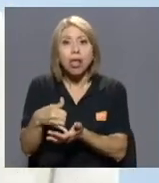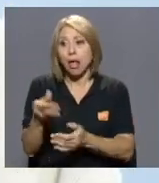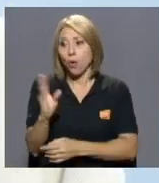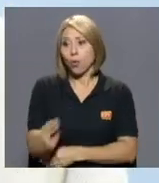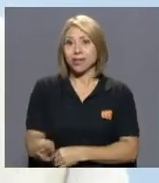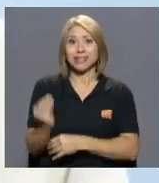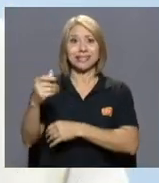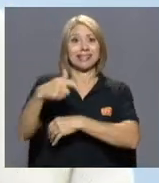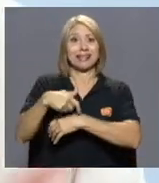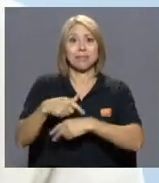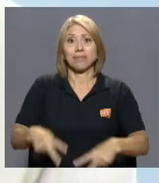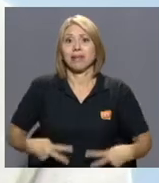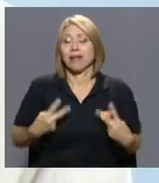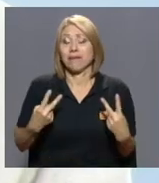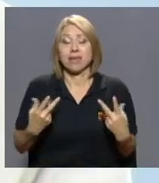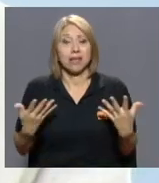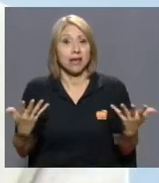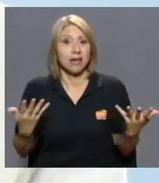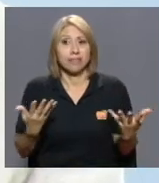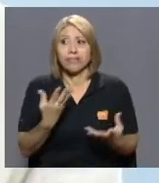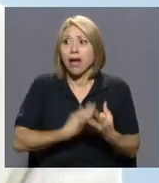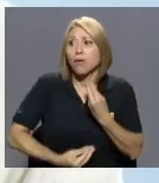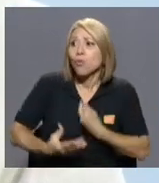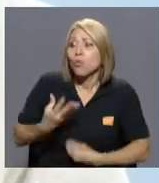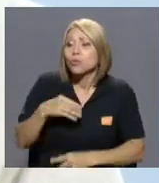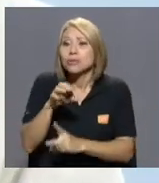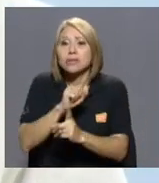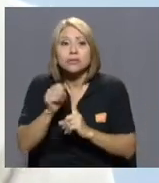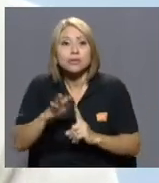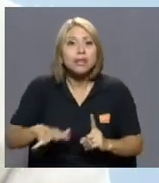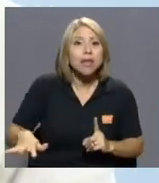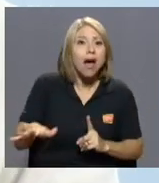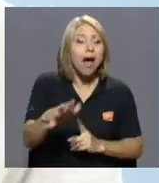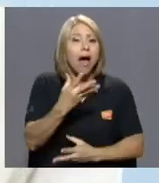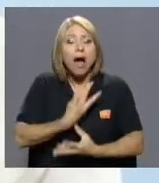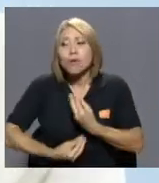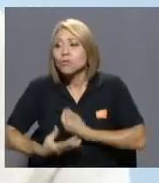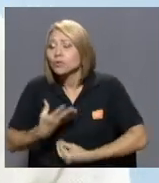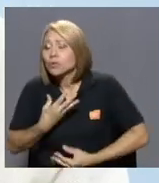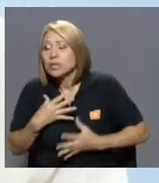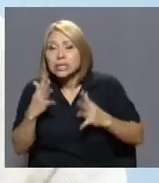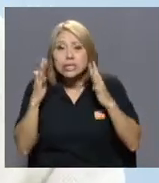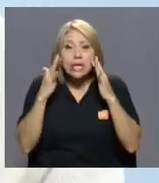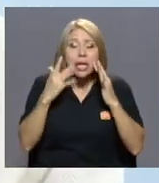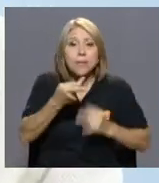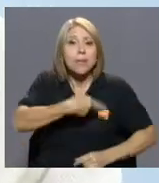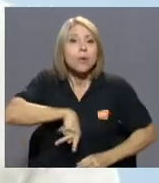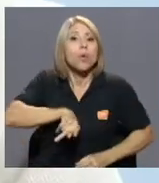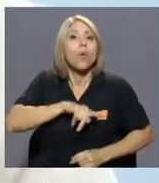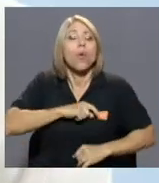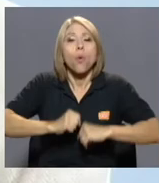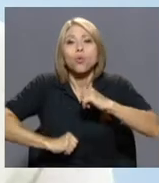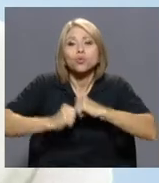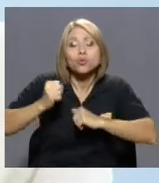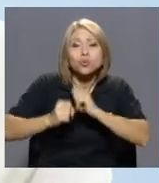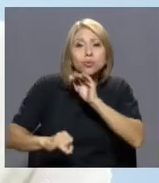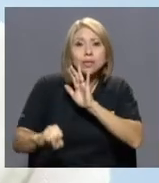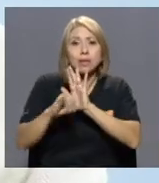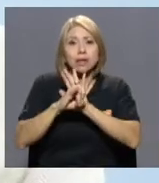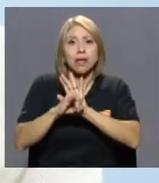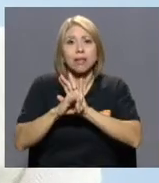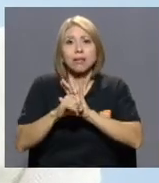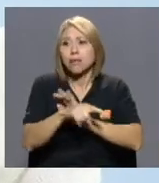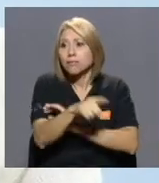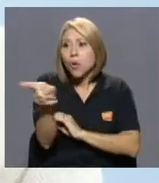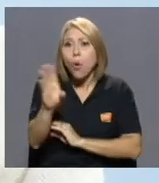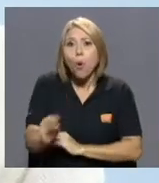a las angustias de la sociedad, claro, se le suman las angustias personales de la construcción de identidad, y realmente es una población que no, sí,